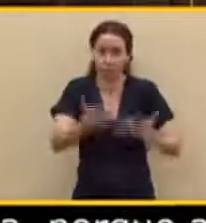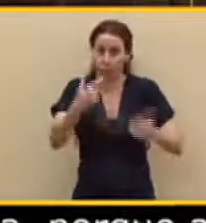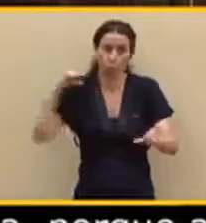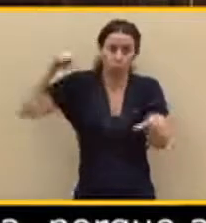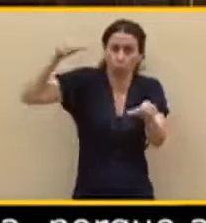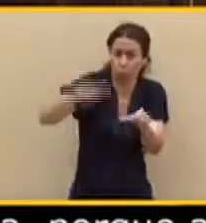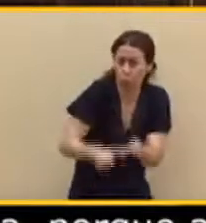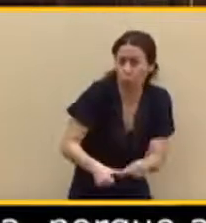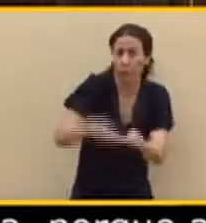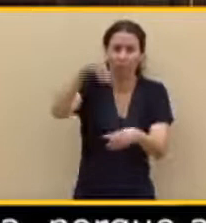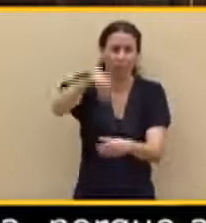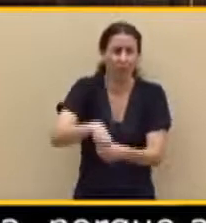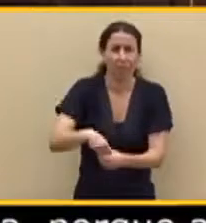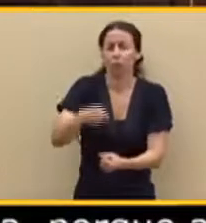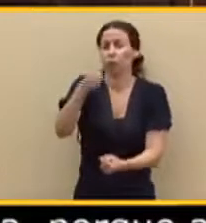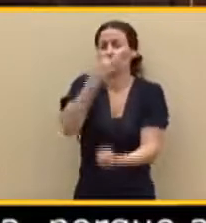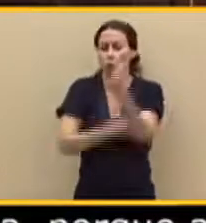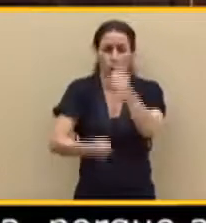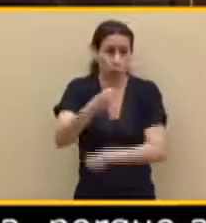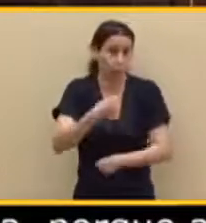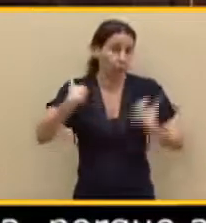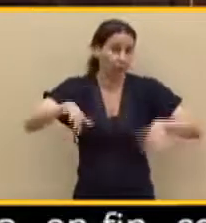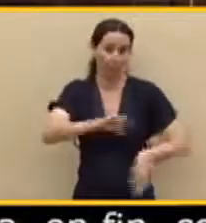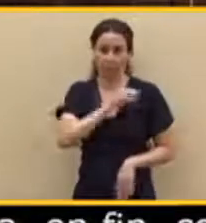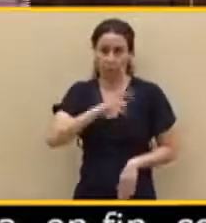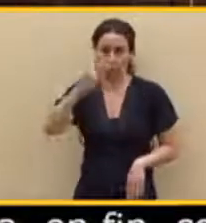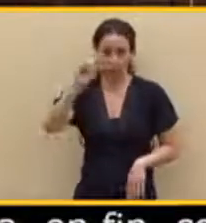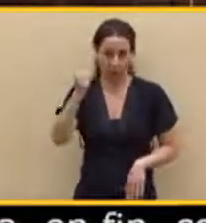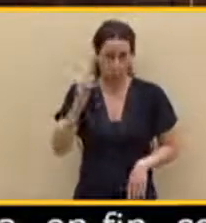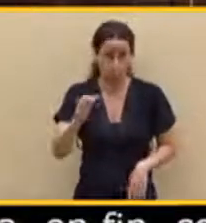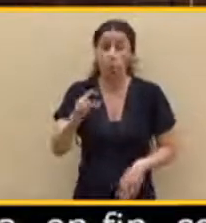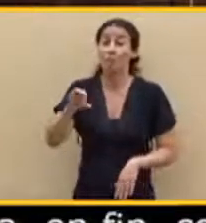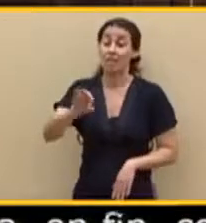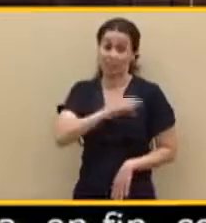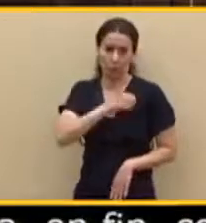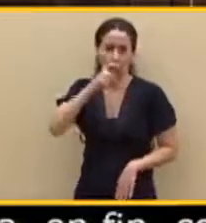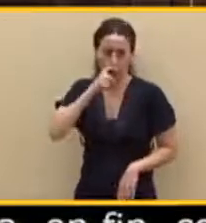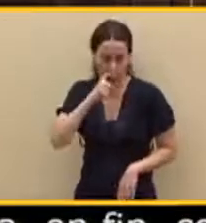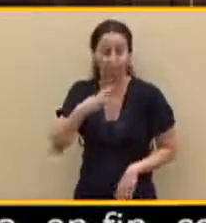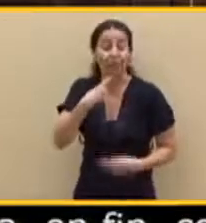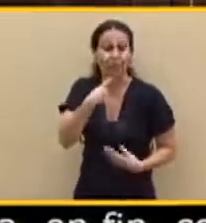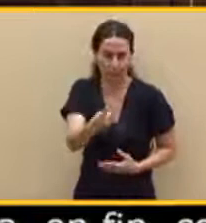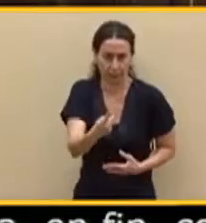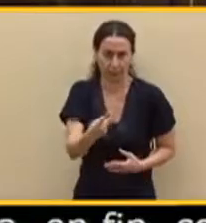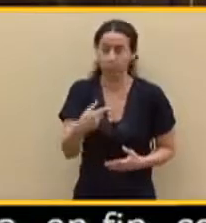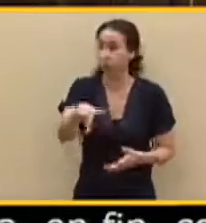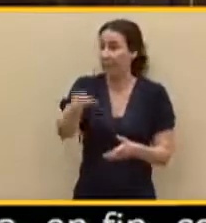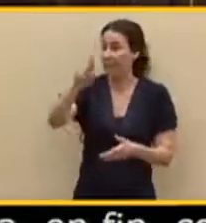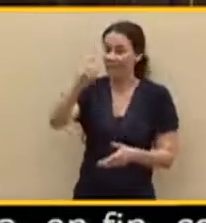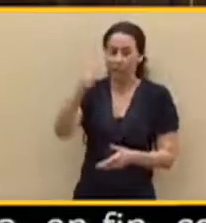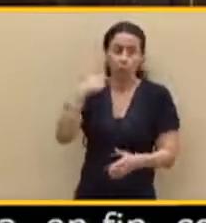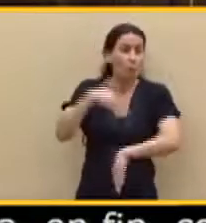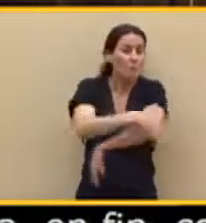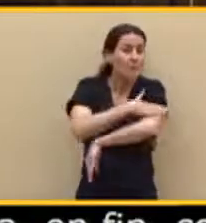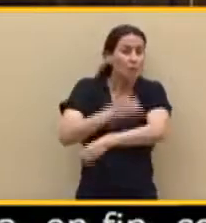económico que tiene el señor Rato. José María Aznar, Rato ha sido, cito literal, de largo el mejor ministro de la Economía